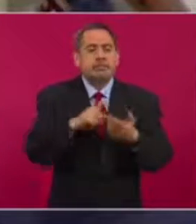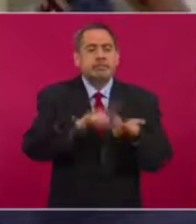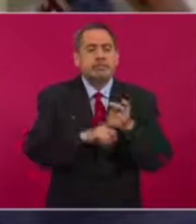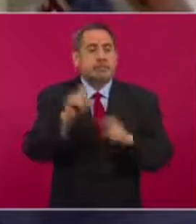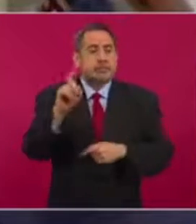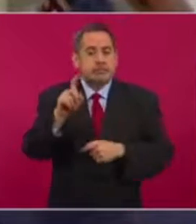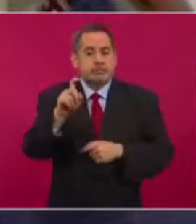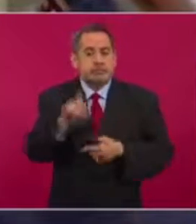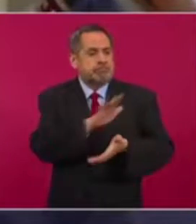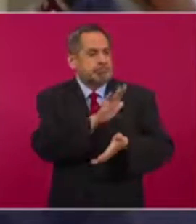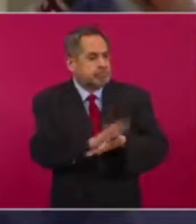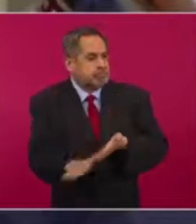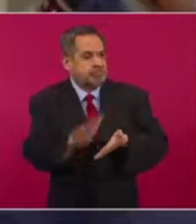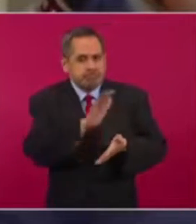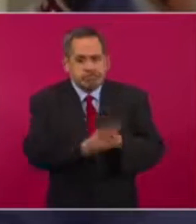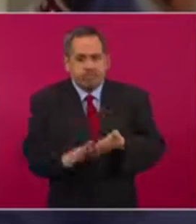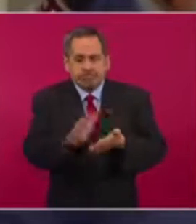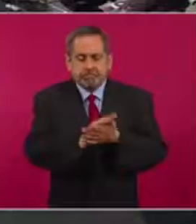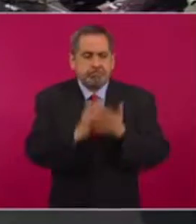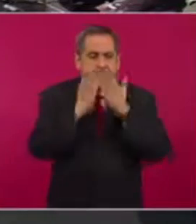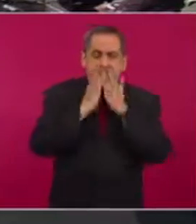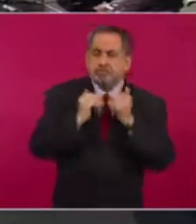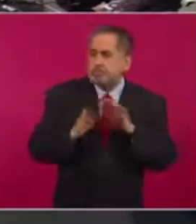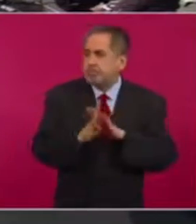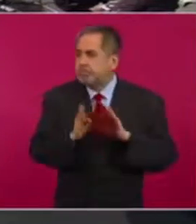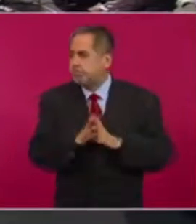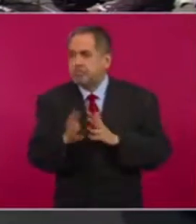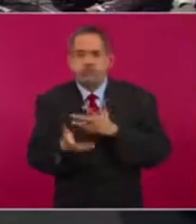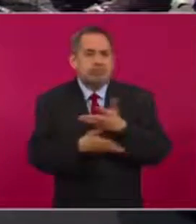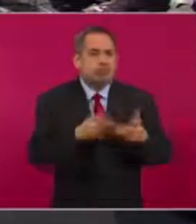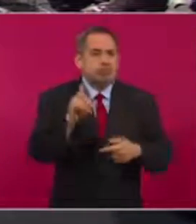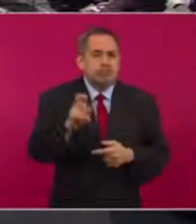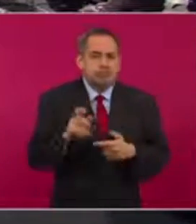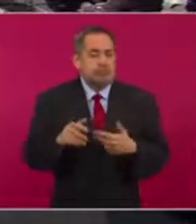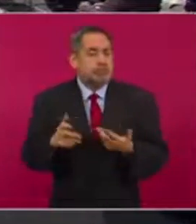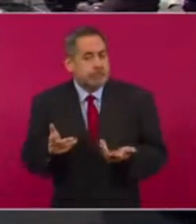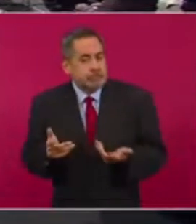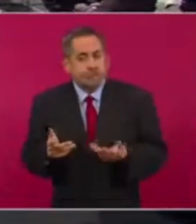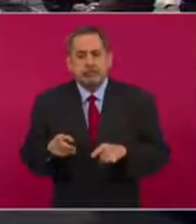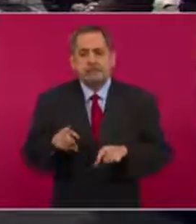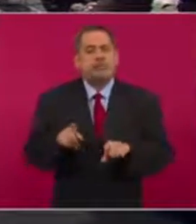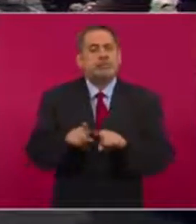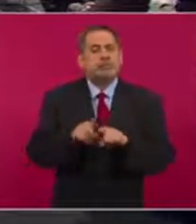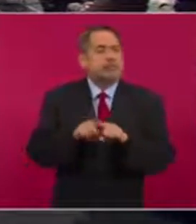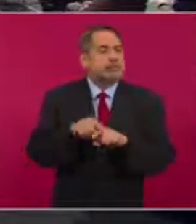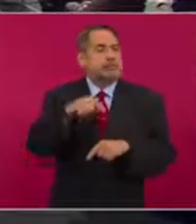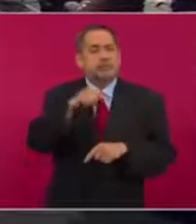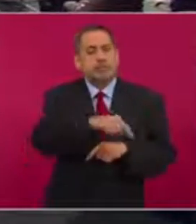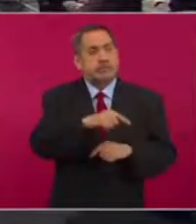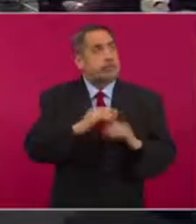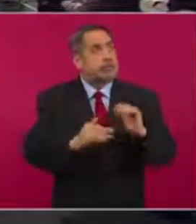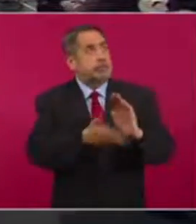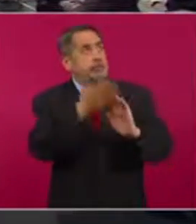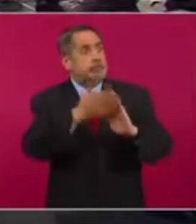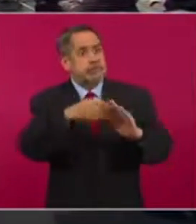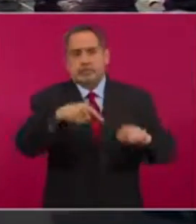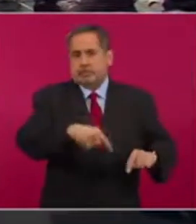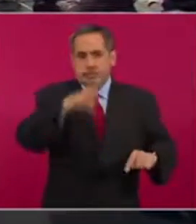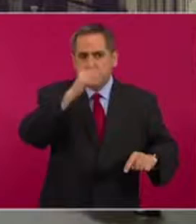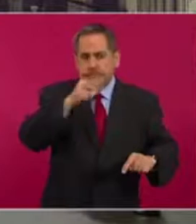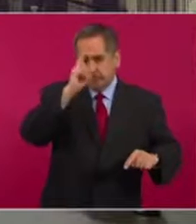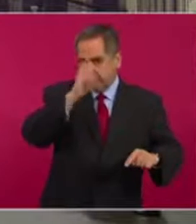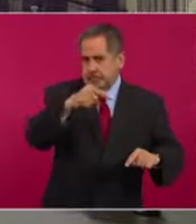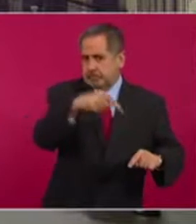agua. Ya hay desabasto de agua en este lugar, además de que está pues en un área que no está para hacer este tipo de